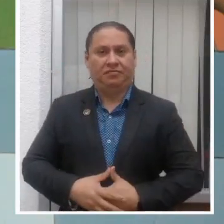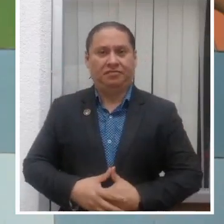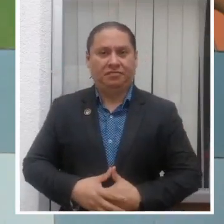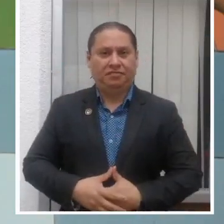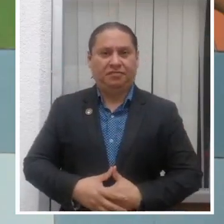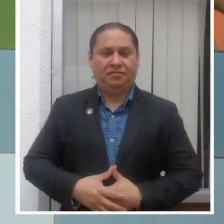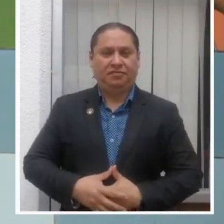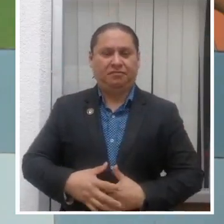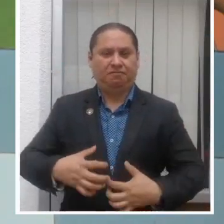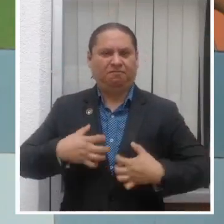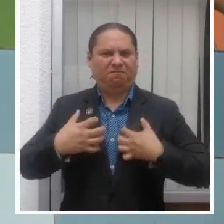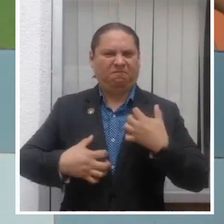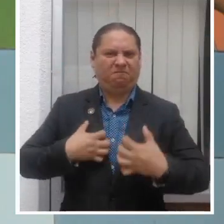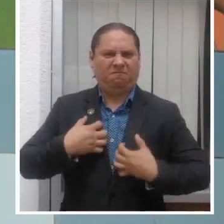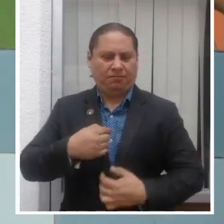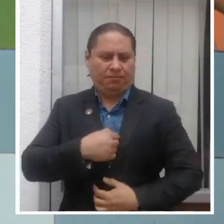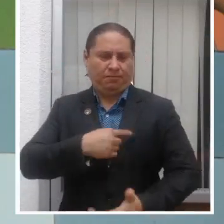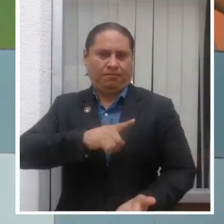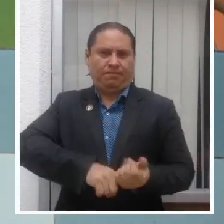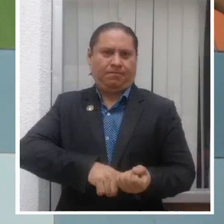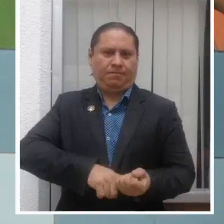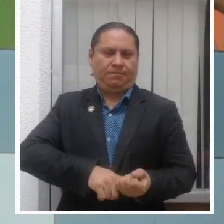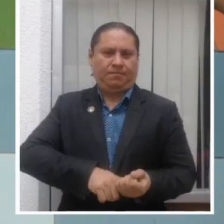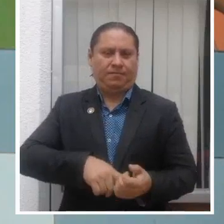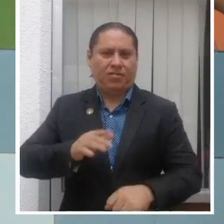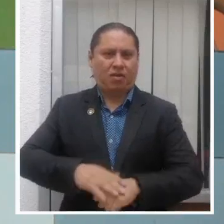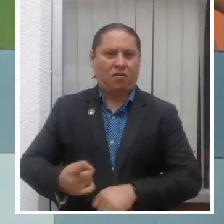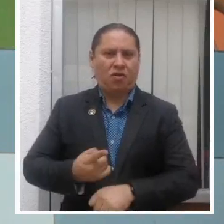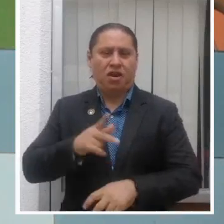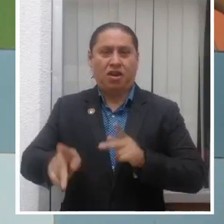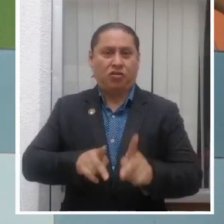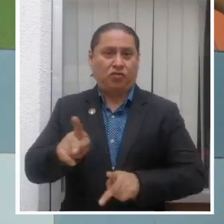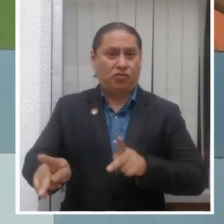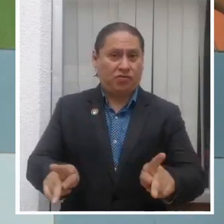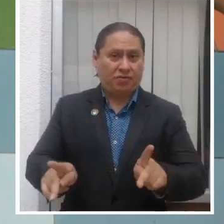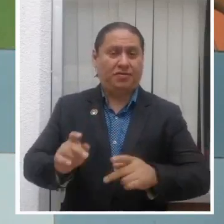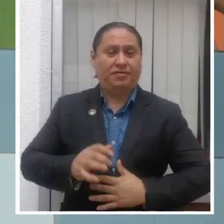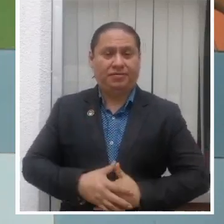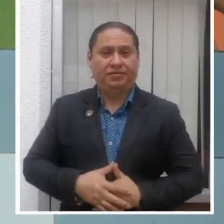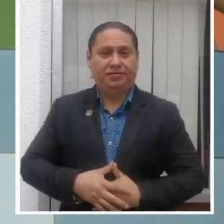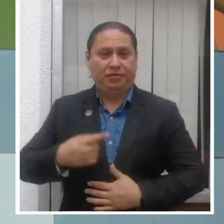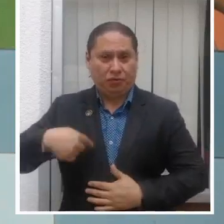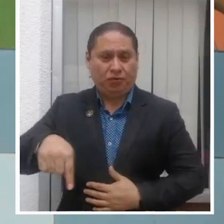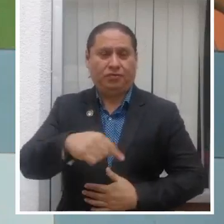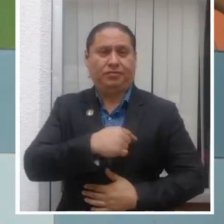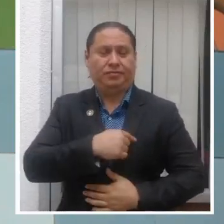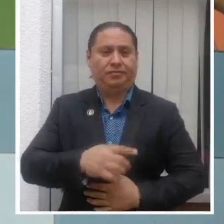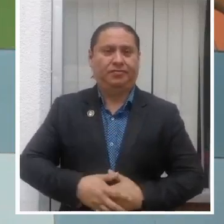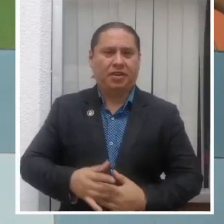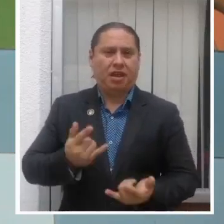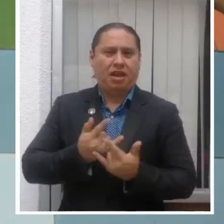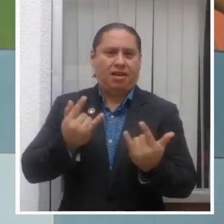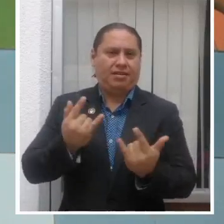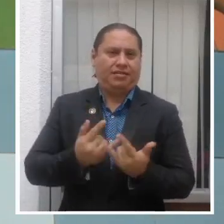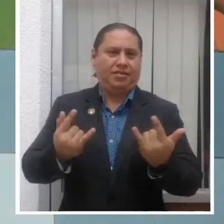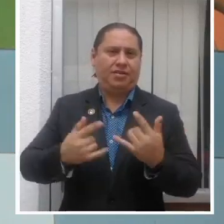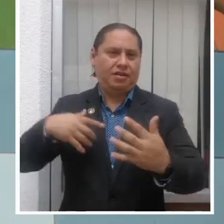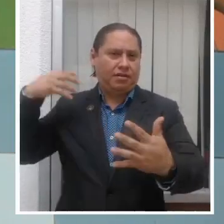del coraje que llevamos en el corazón, porque nuestros pueblos es la historia que ha